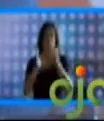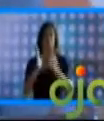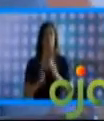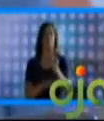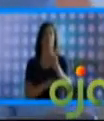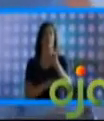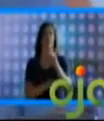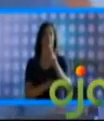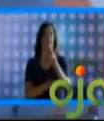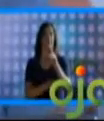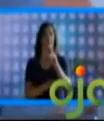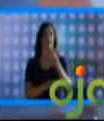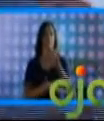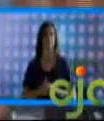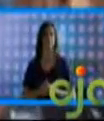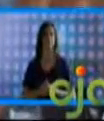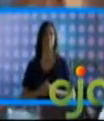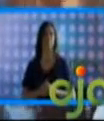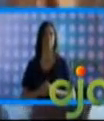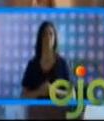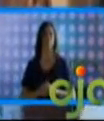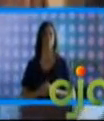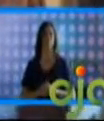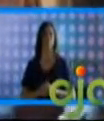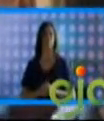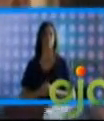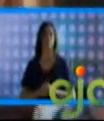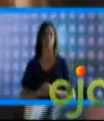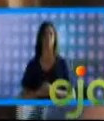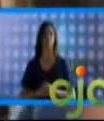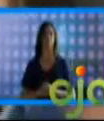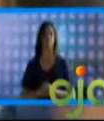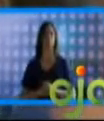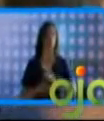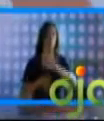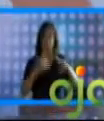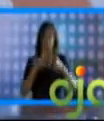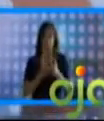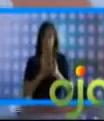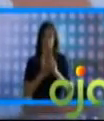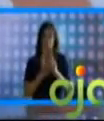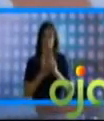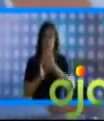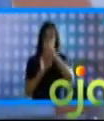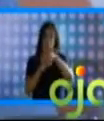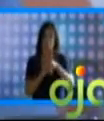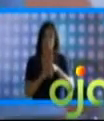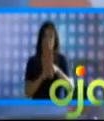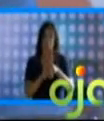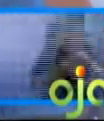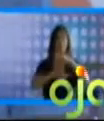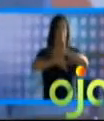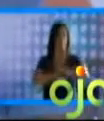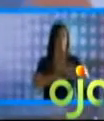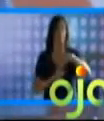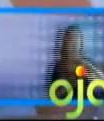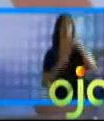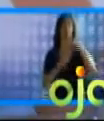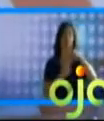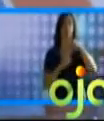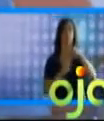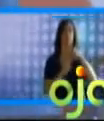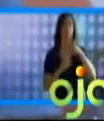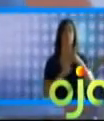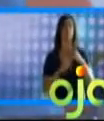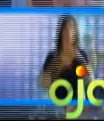andén pronto porque estos jóvenes van a tener ahí todo en ese aparato el